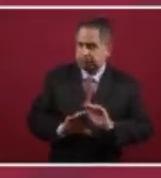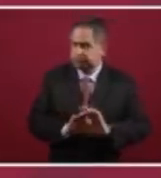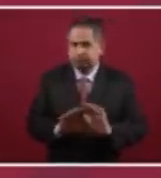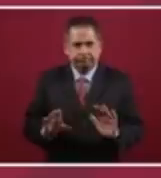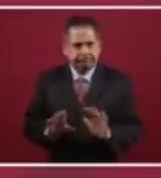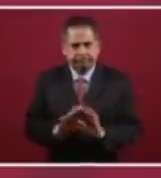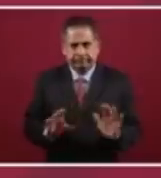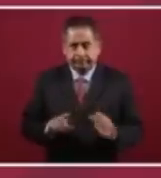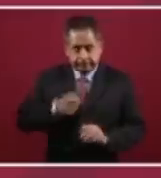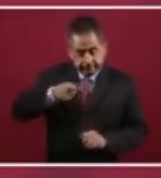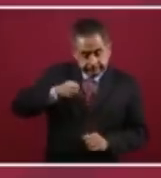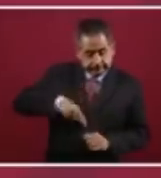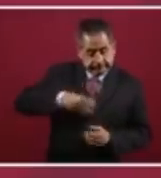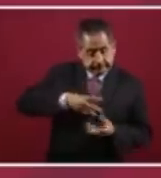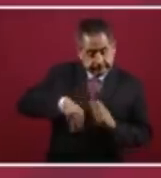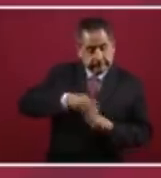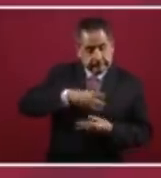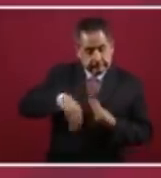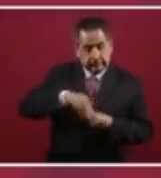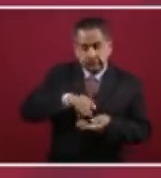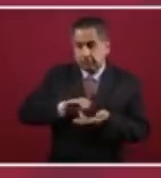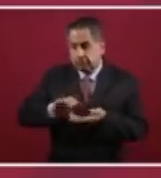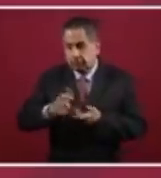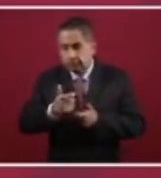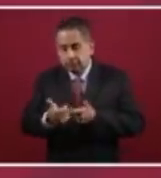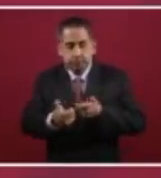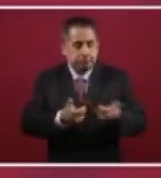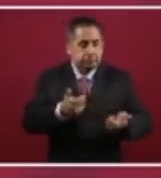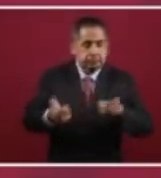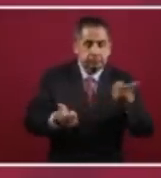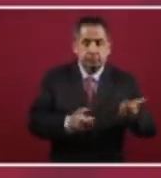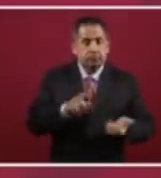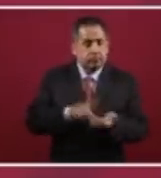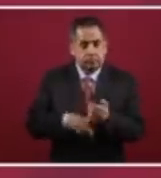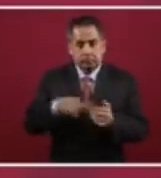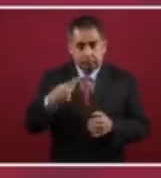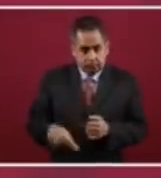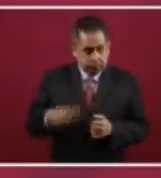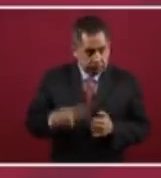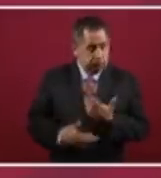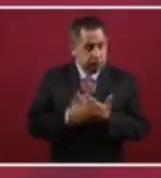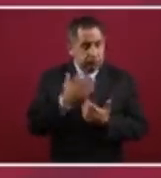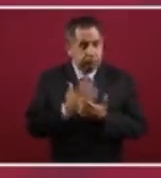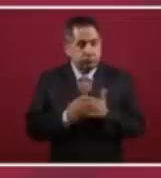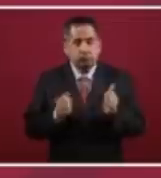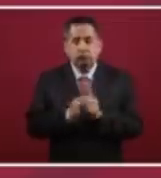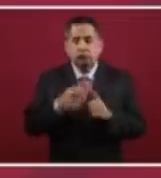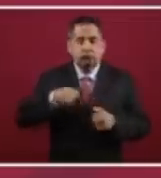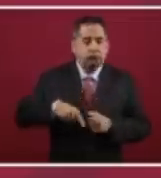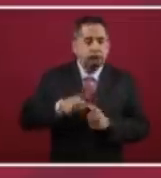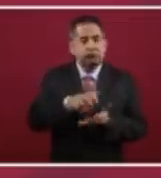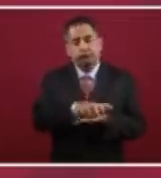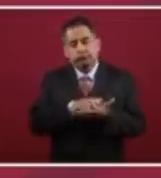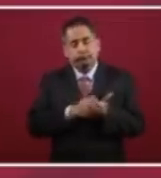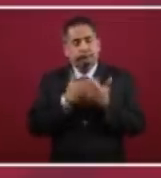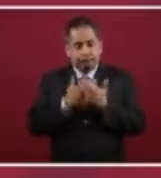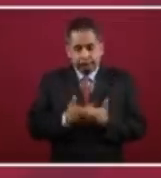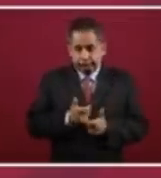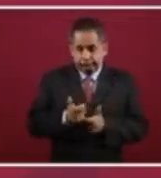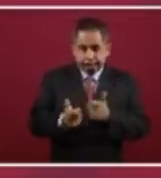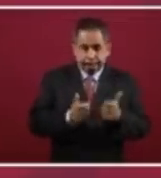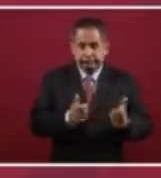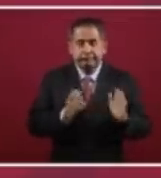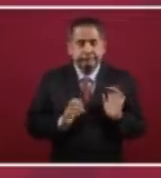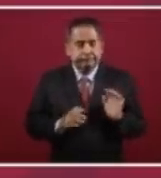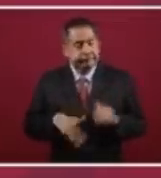Se está financiando el gasto fundamentalmente con los ahorros, por no